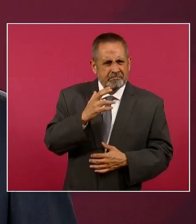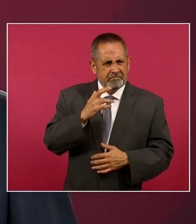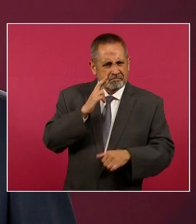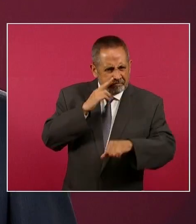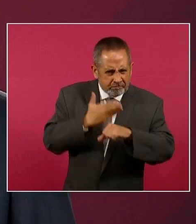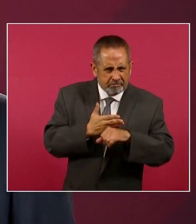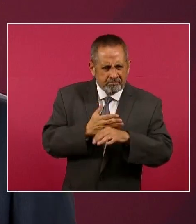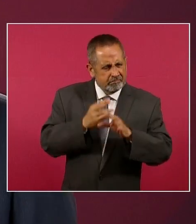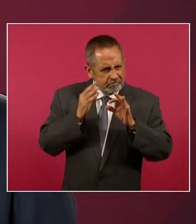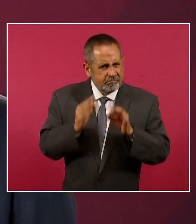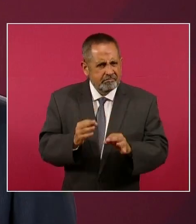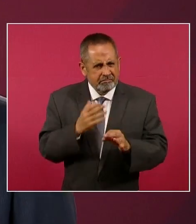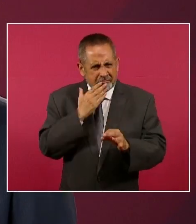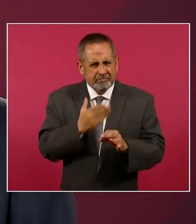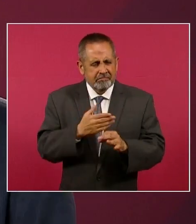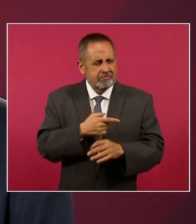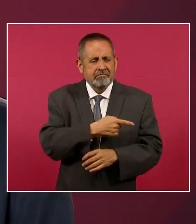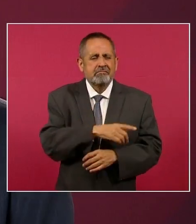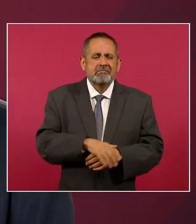que deben de tener